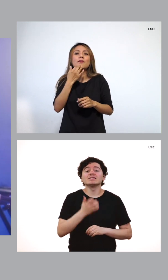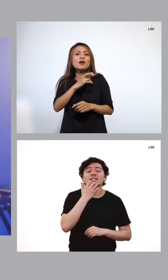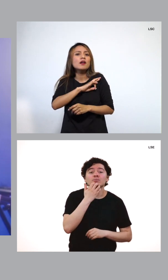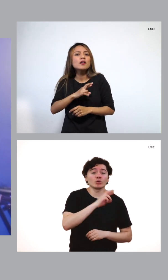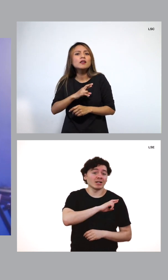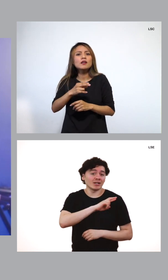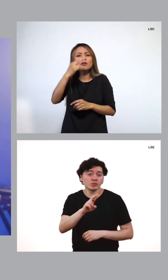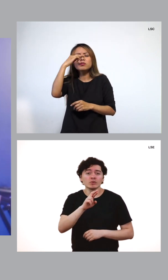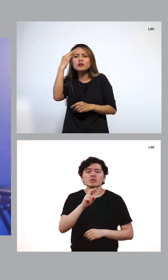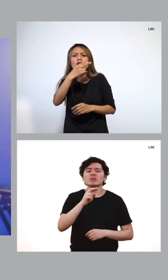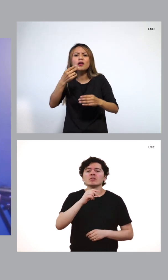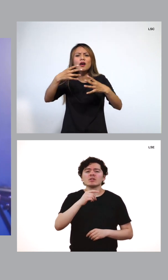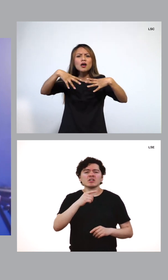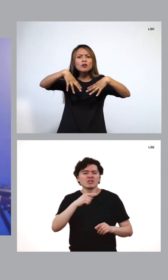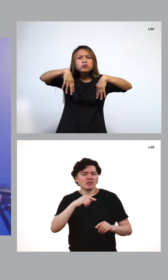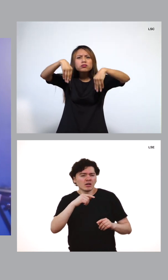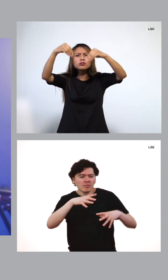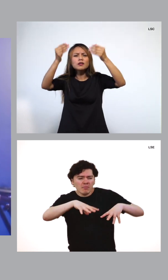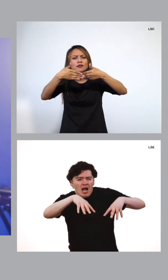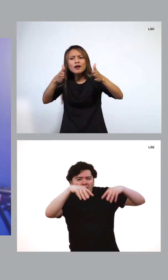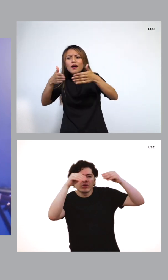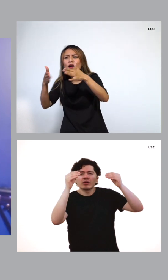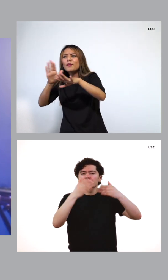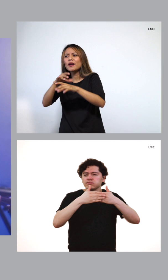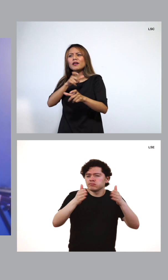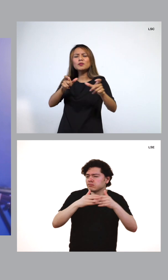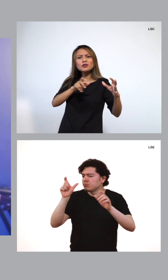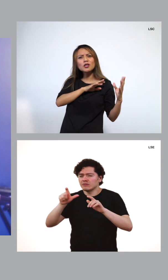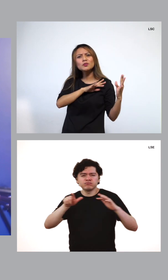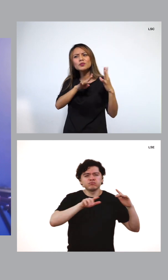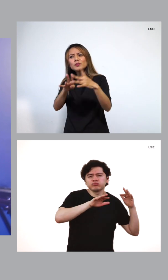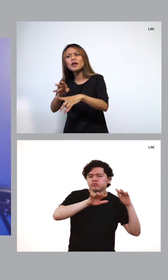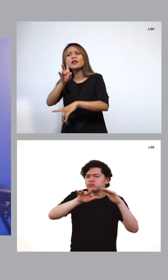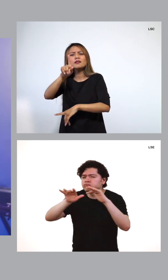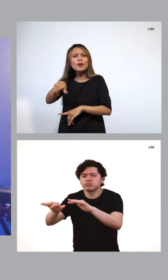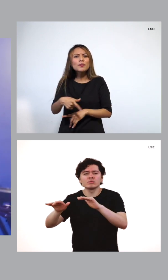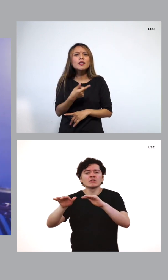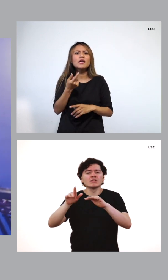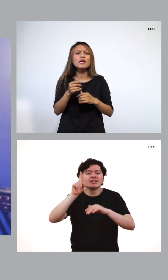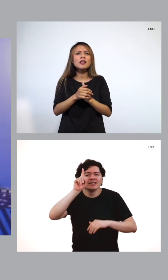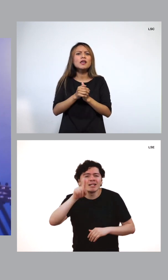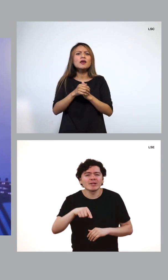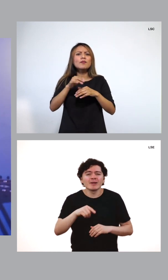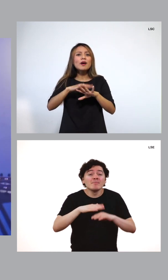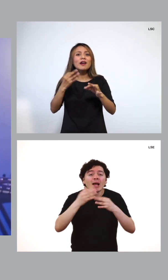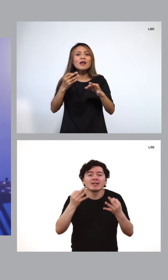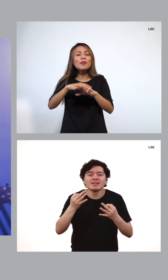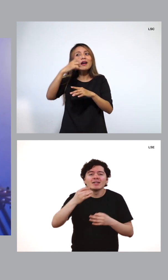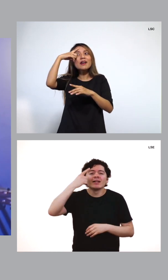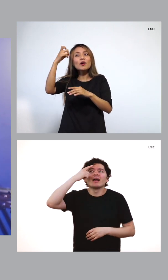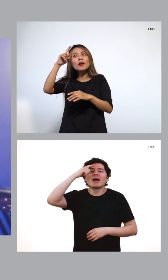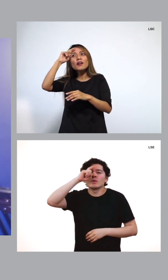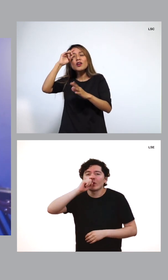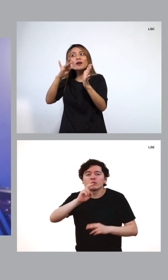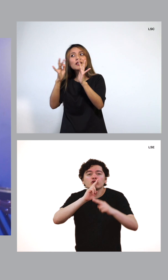cuanto esta cuarentena se levante, vamos a ver ríos y ríos de vida sacudiendo a lugares para adorar el nombre de Jesús. Señor, yo